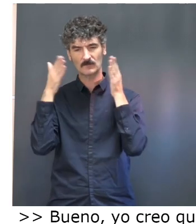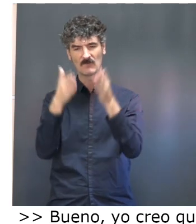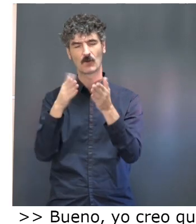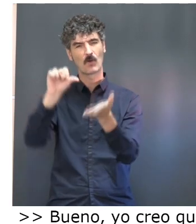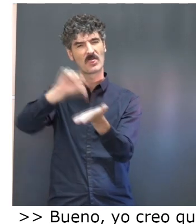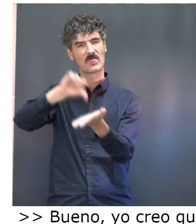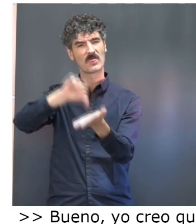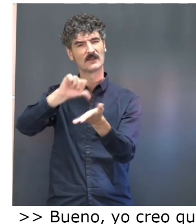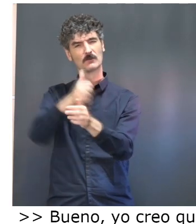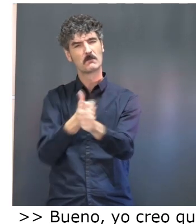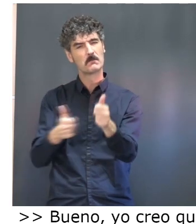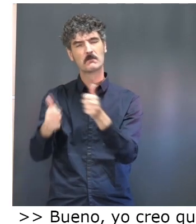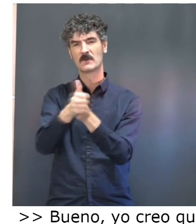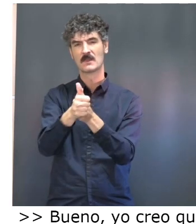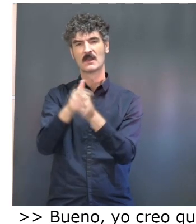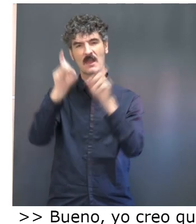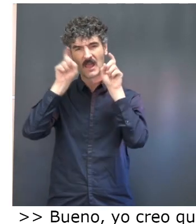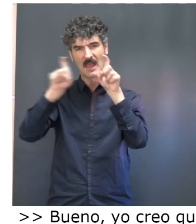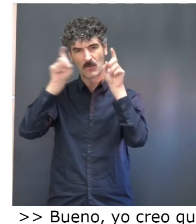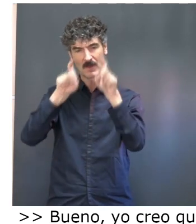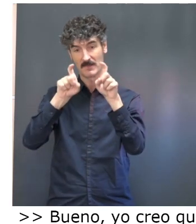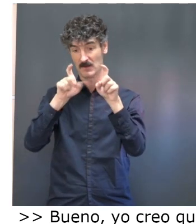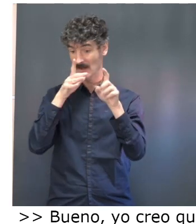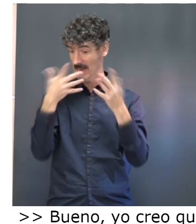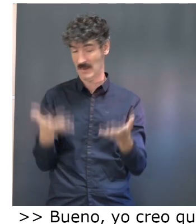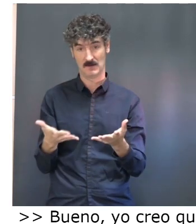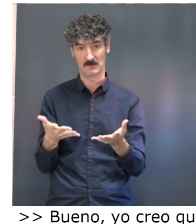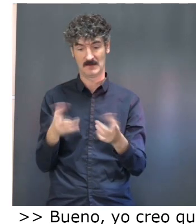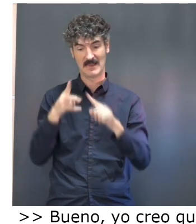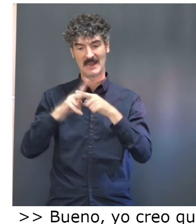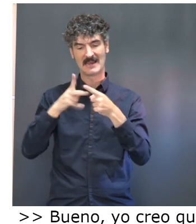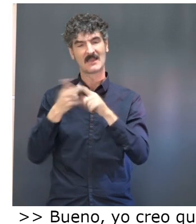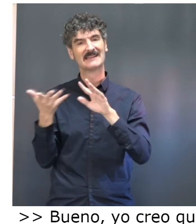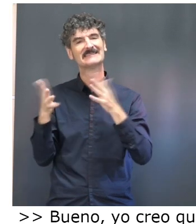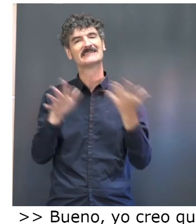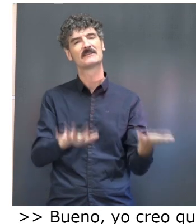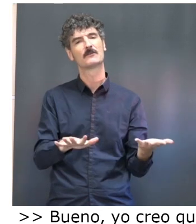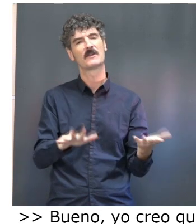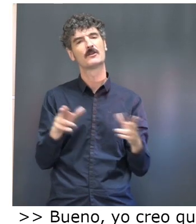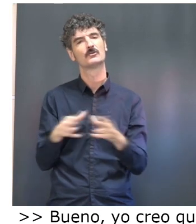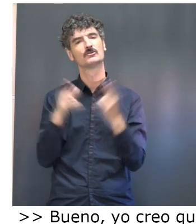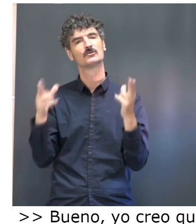el valor en la educación también como esa herramienta de transformación, ¿no? Social,